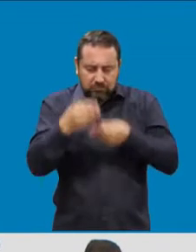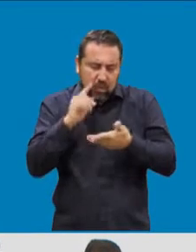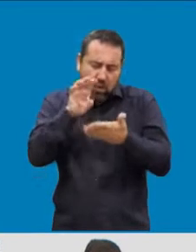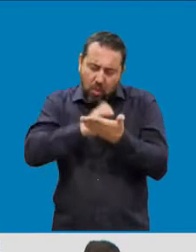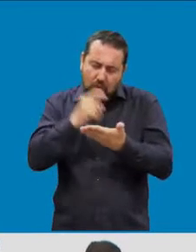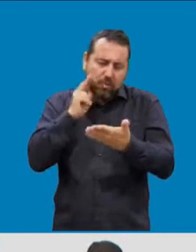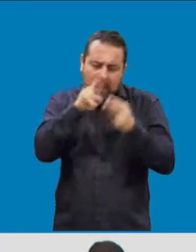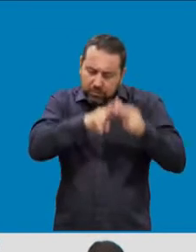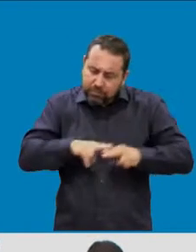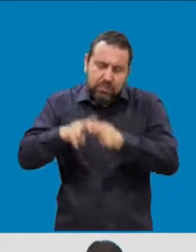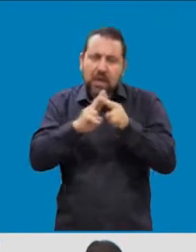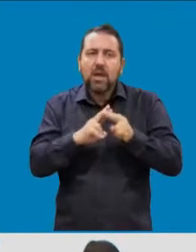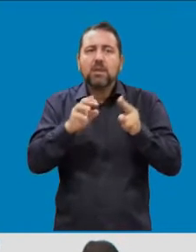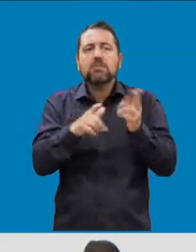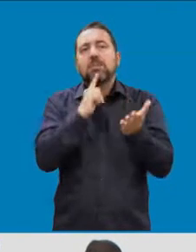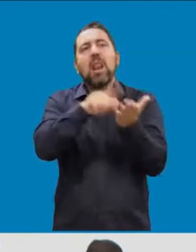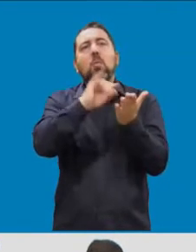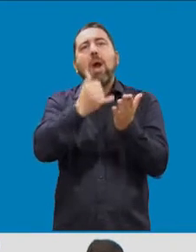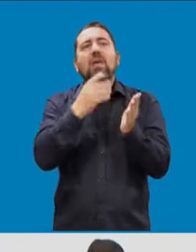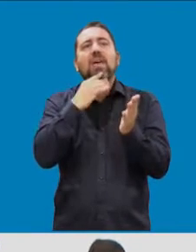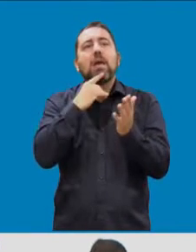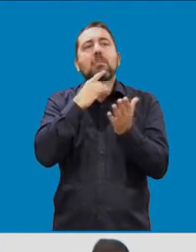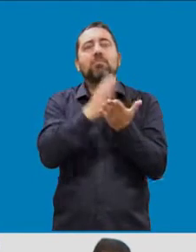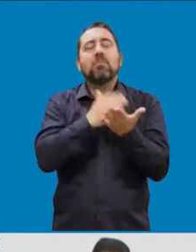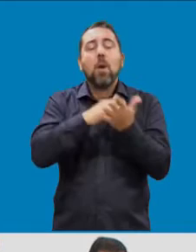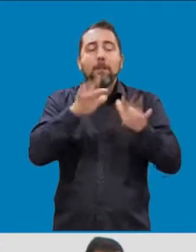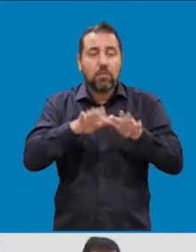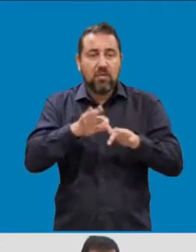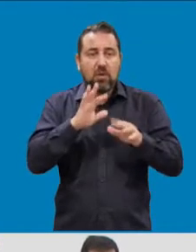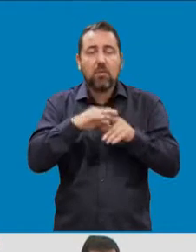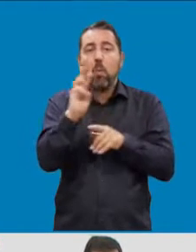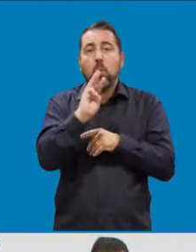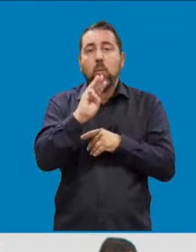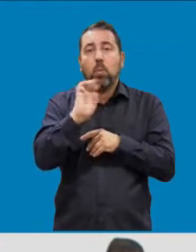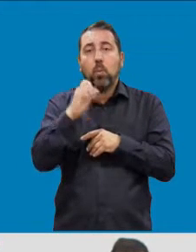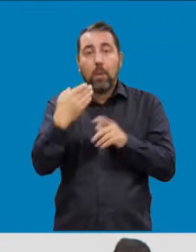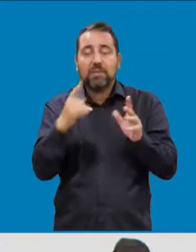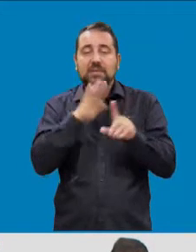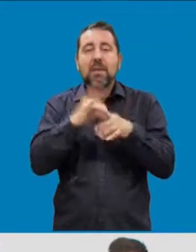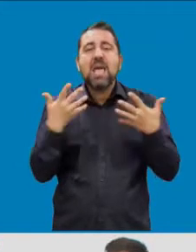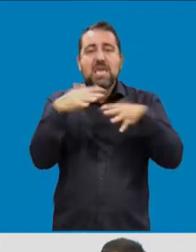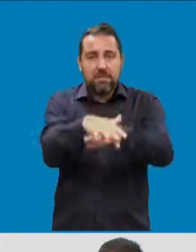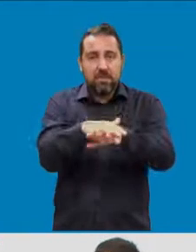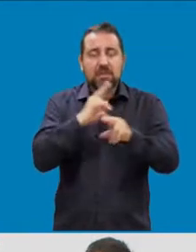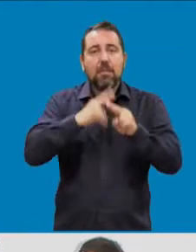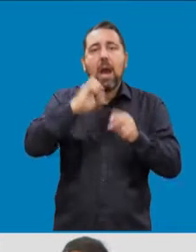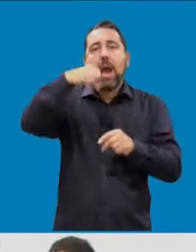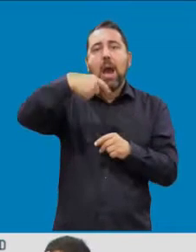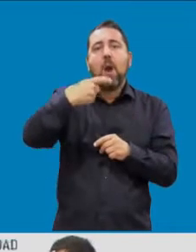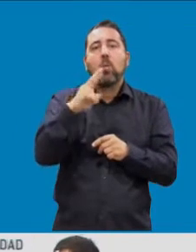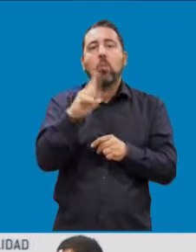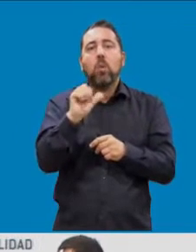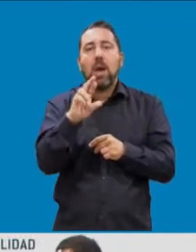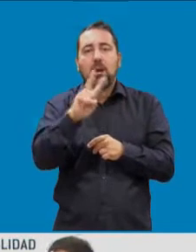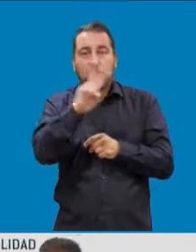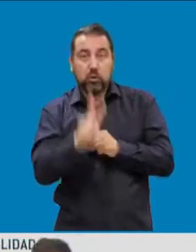código de la app, que había sido desarrollada en un lenguaje de programación web híbrido,